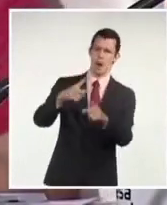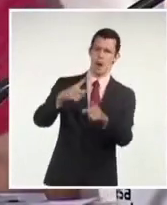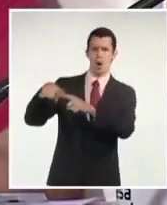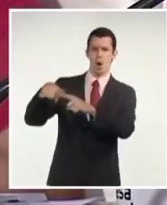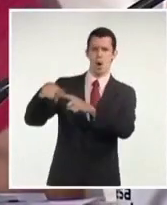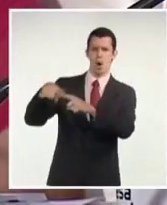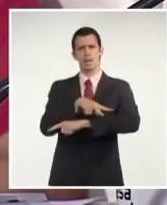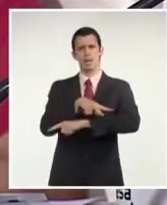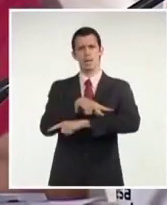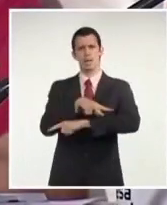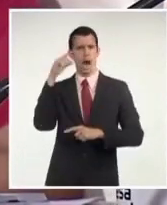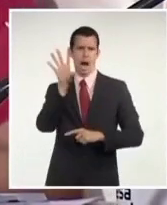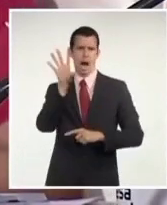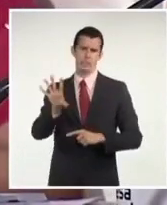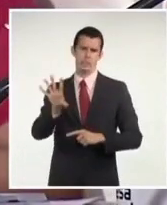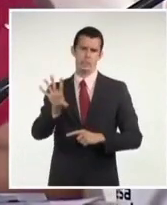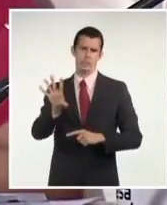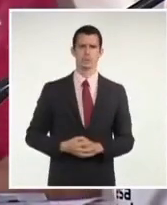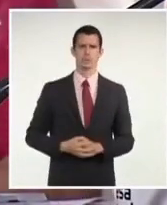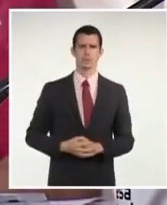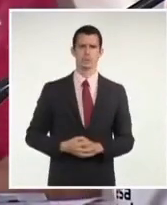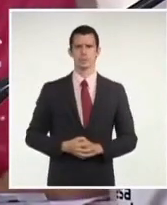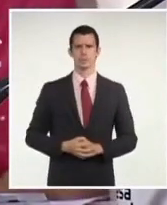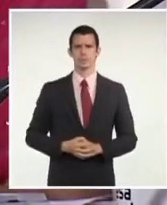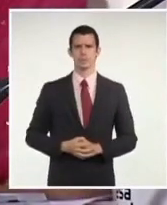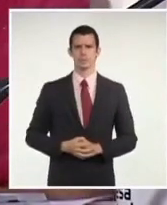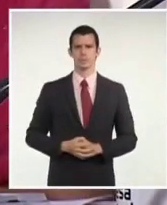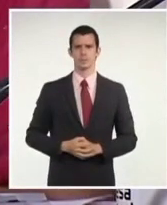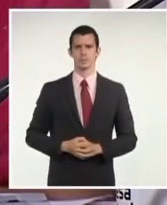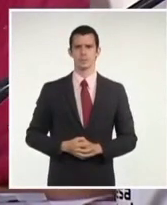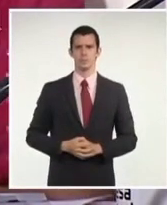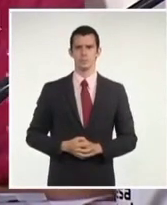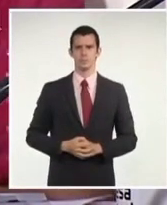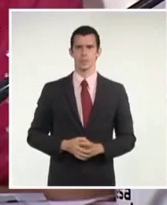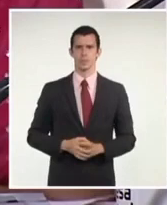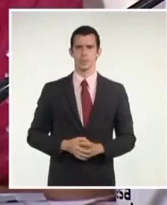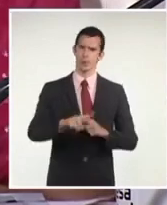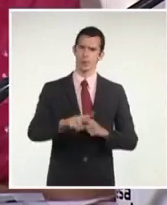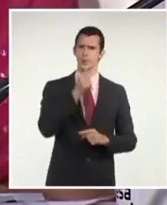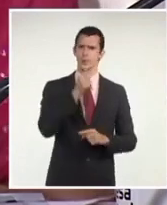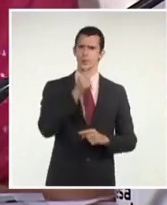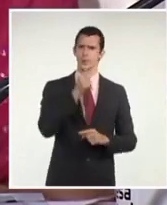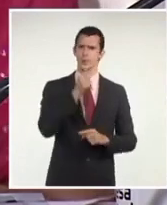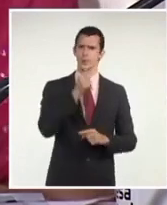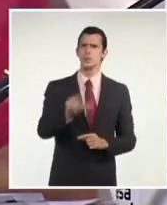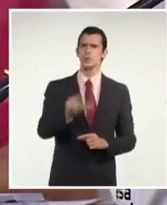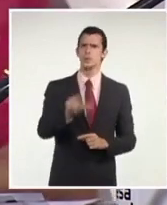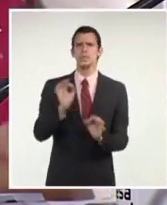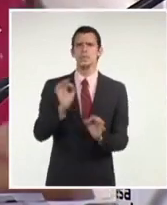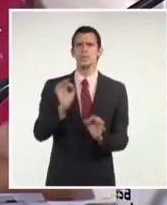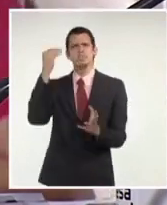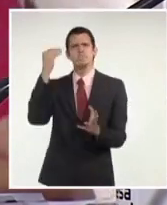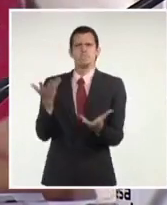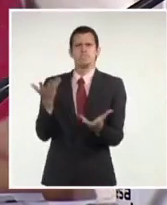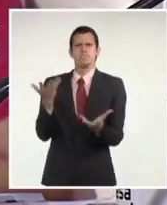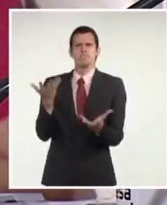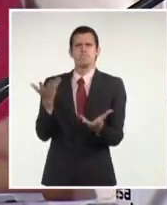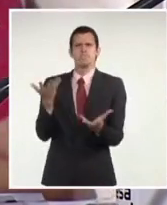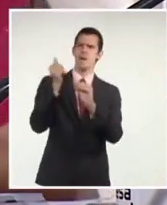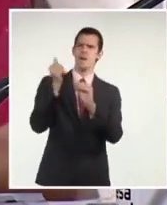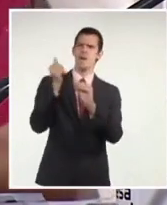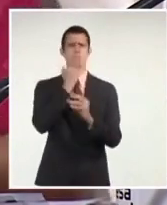Otra de las preguntas que uno se hace cuando aparece una variante, no solamente si se transmite más, sino si se va a asociar a